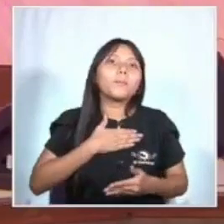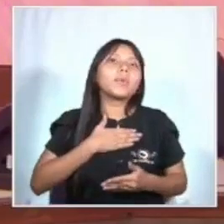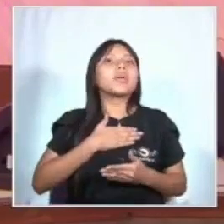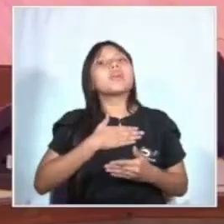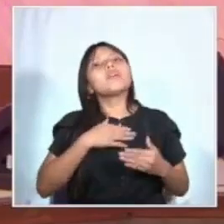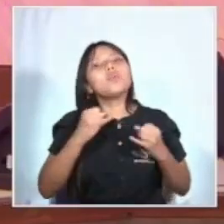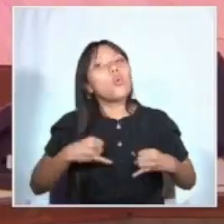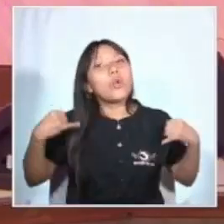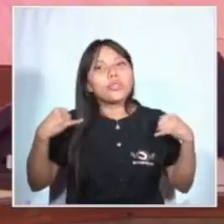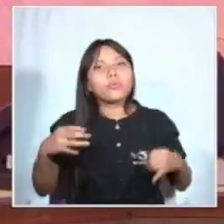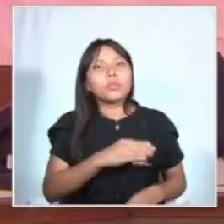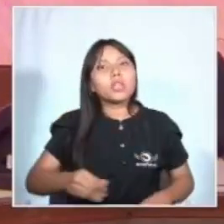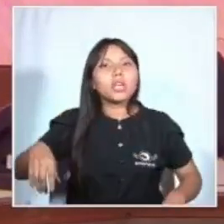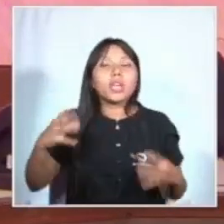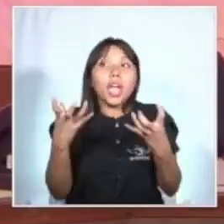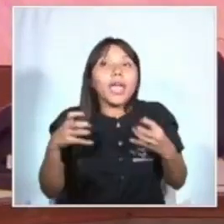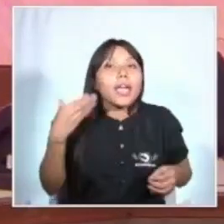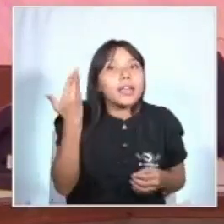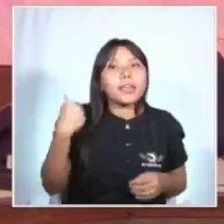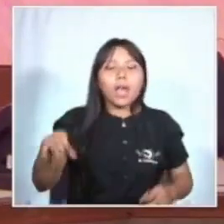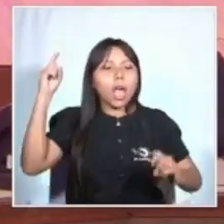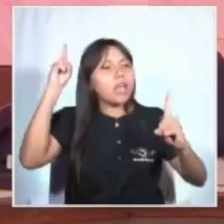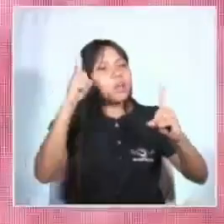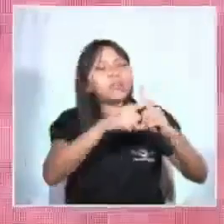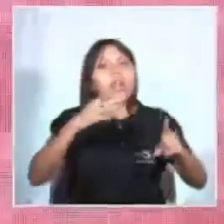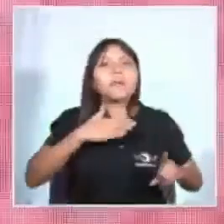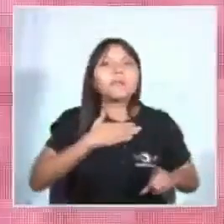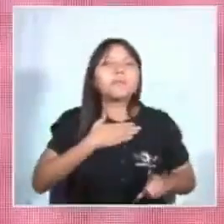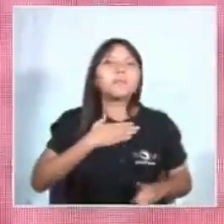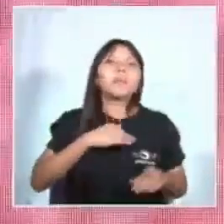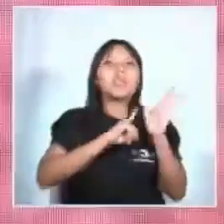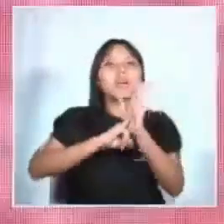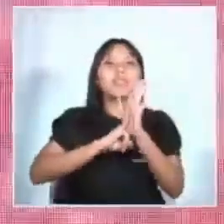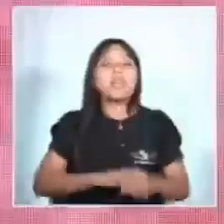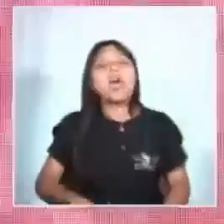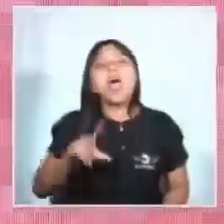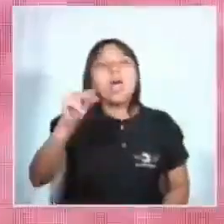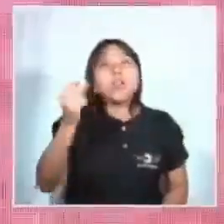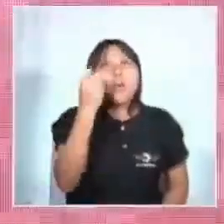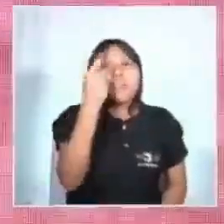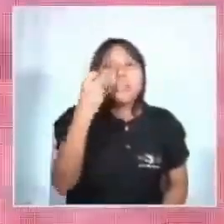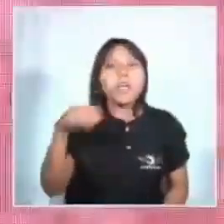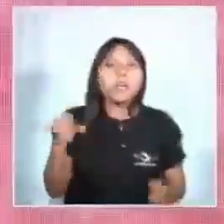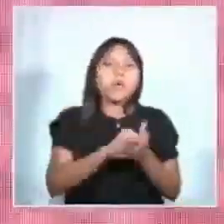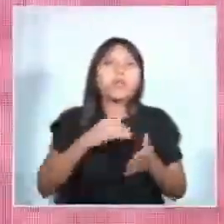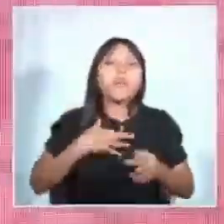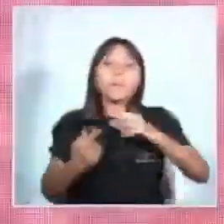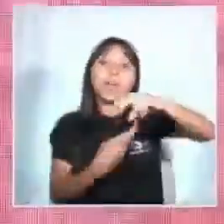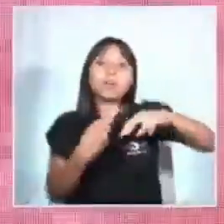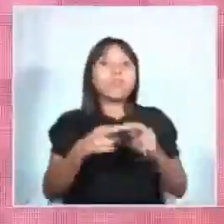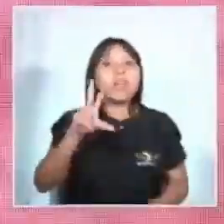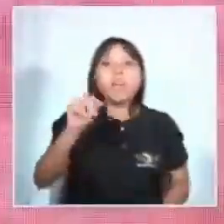estaba tratando de encontrar mi identidad en lo que me rodeaba, no entendiendo de que lo que me rodea no es